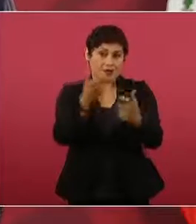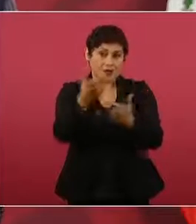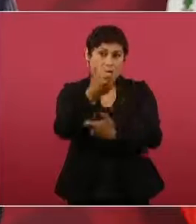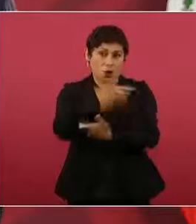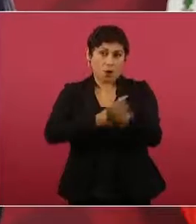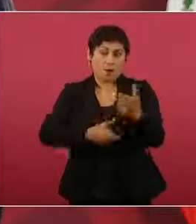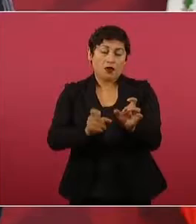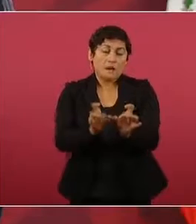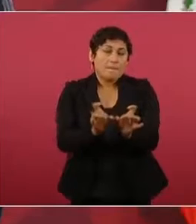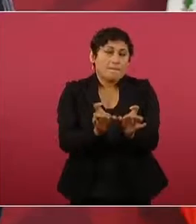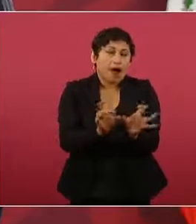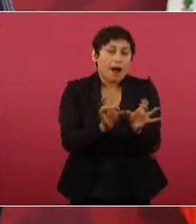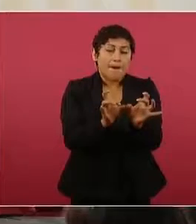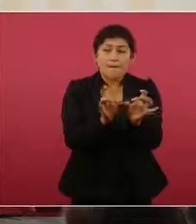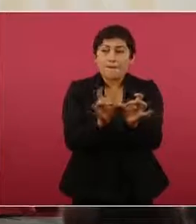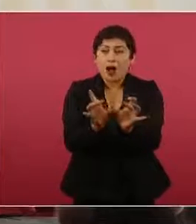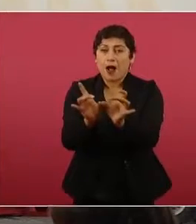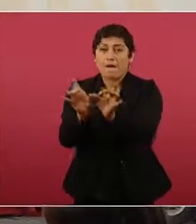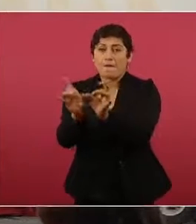adversos,